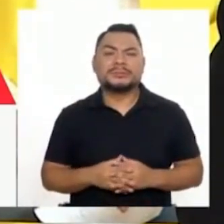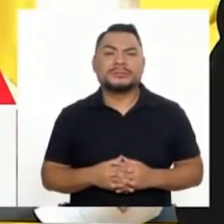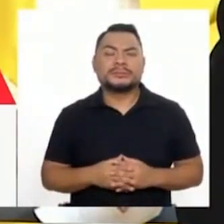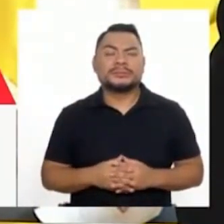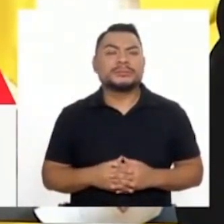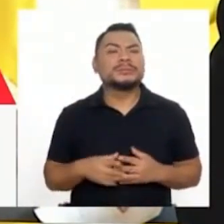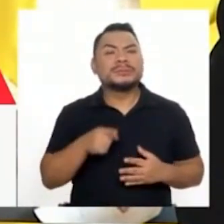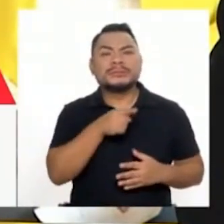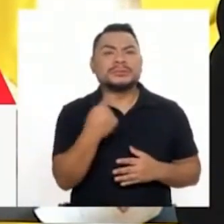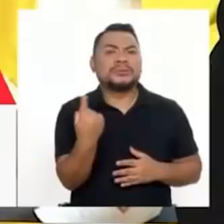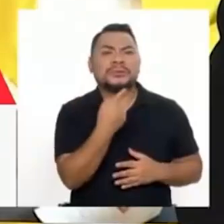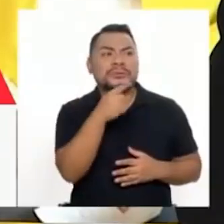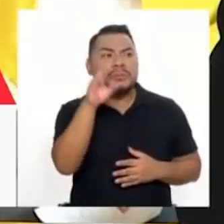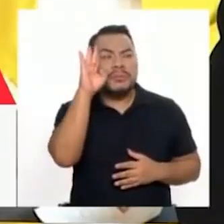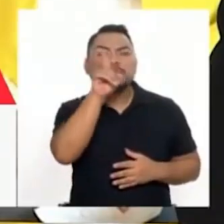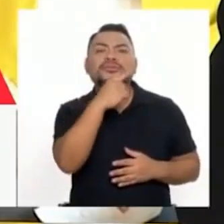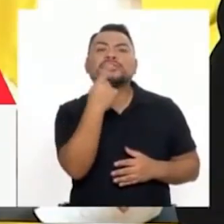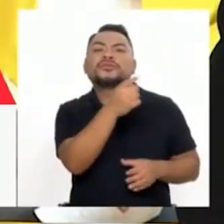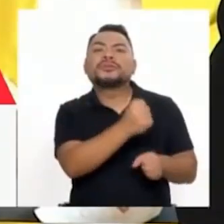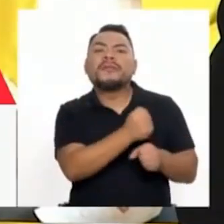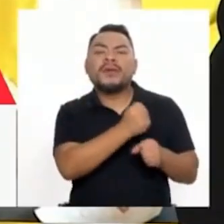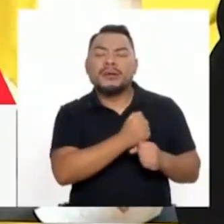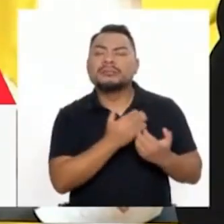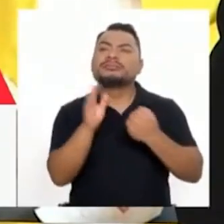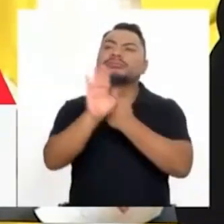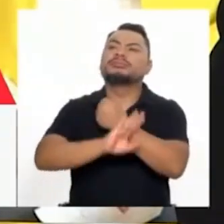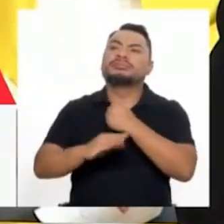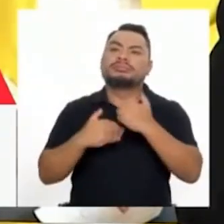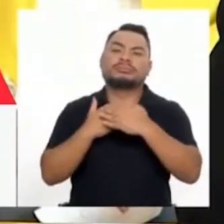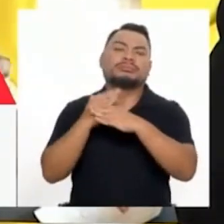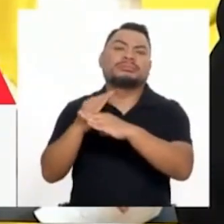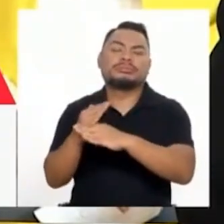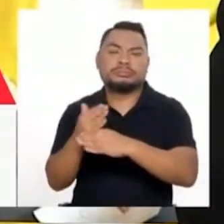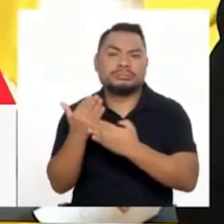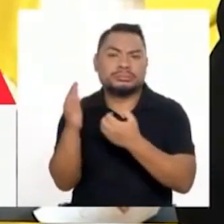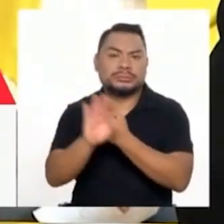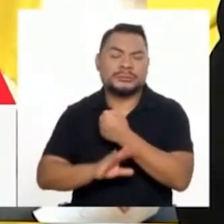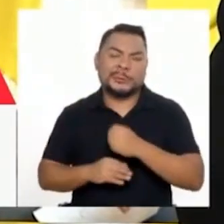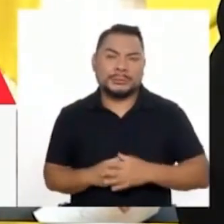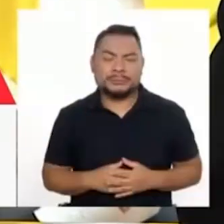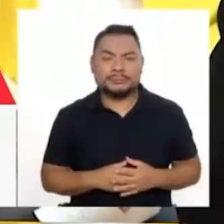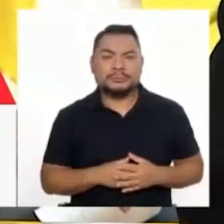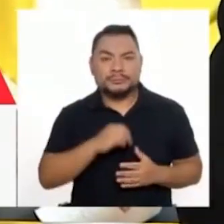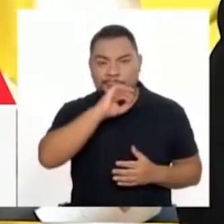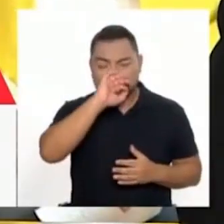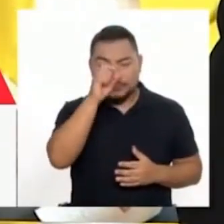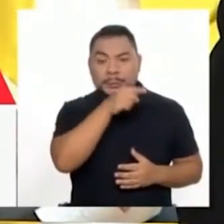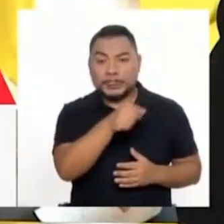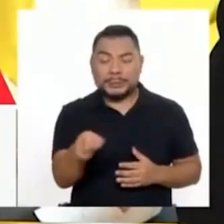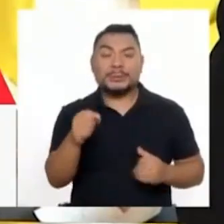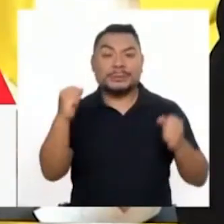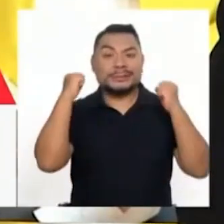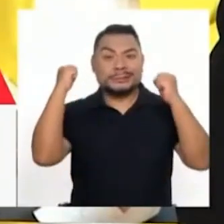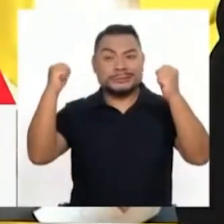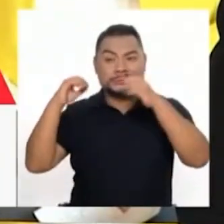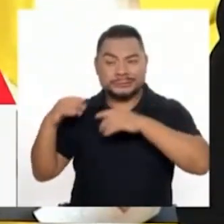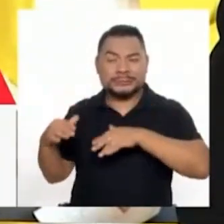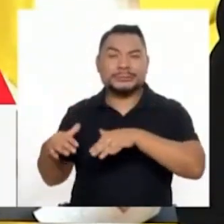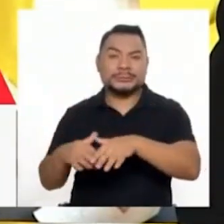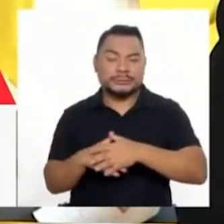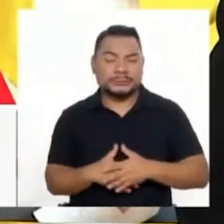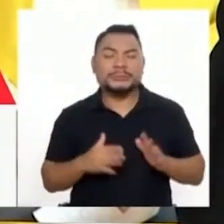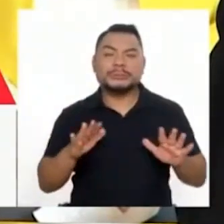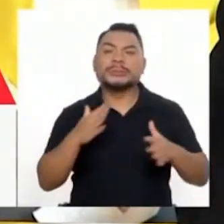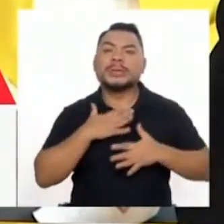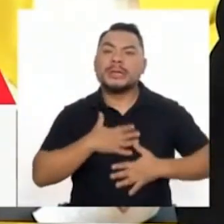Ellos solo salen para cumplir con su deber, para proteger que estas manifestaciones